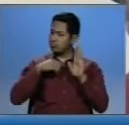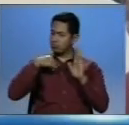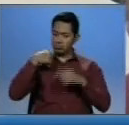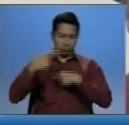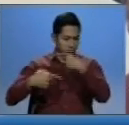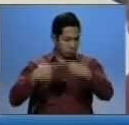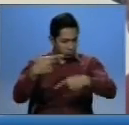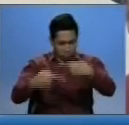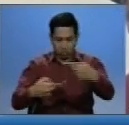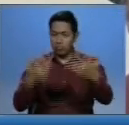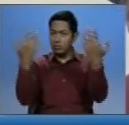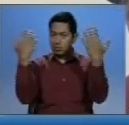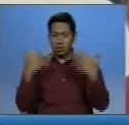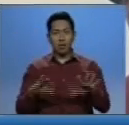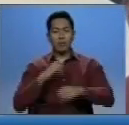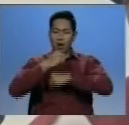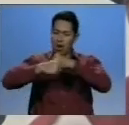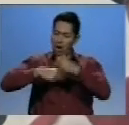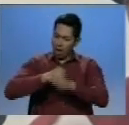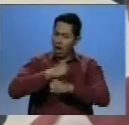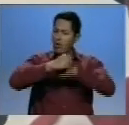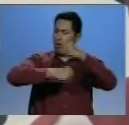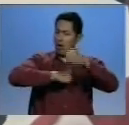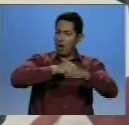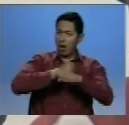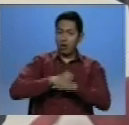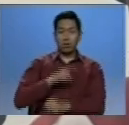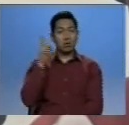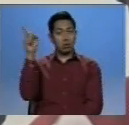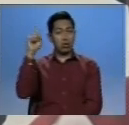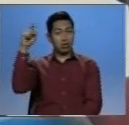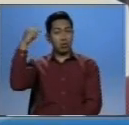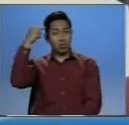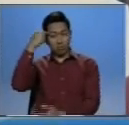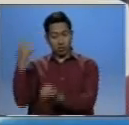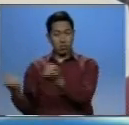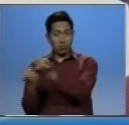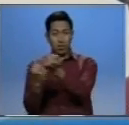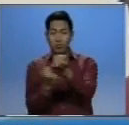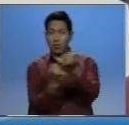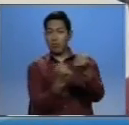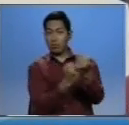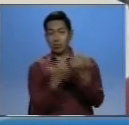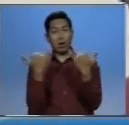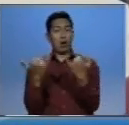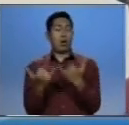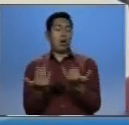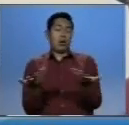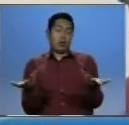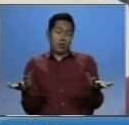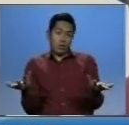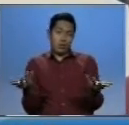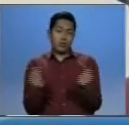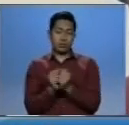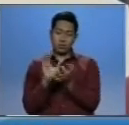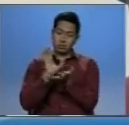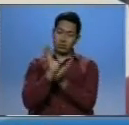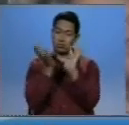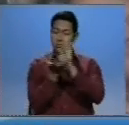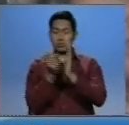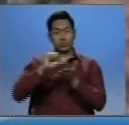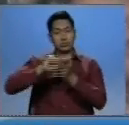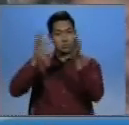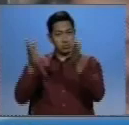mes a mes, año a año, solamente con el actual proyecto político de la Revolución